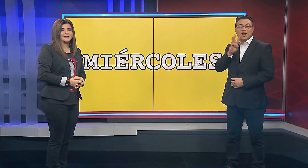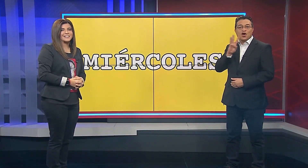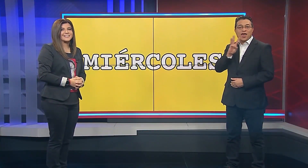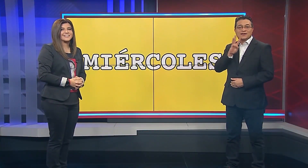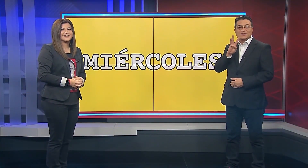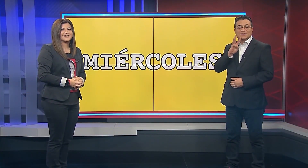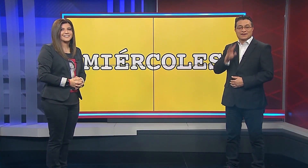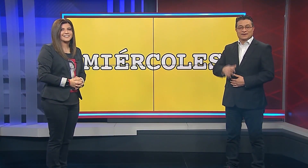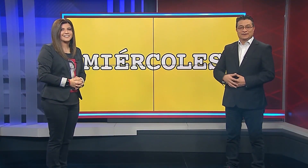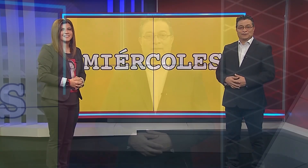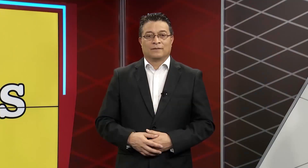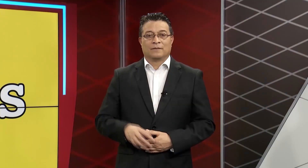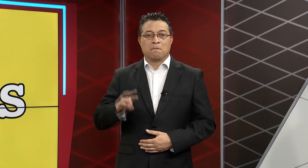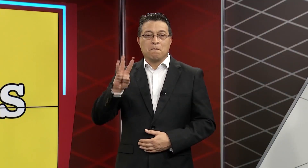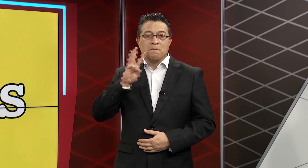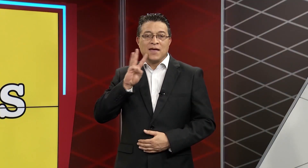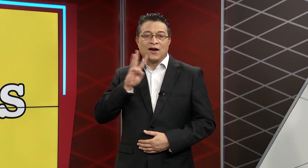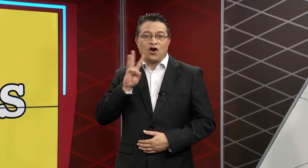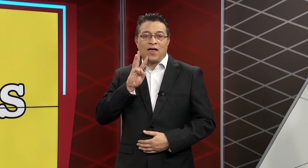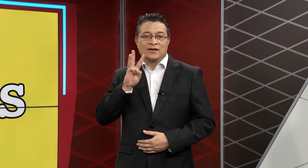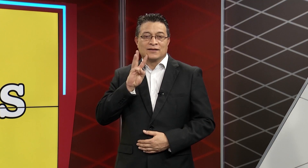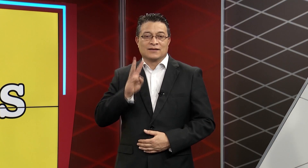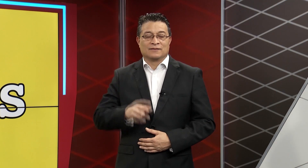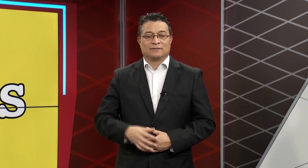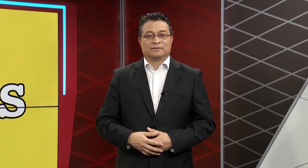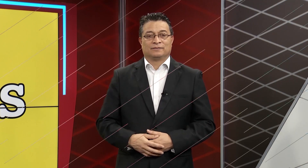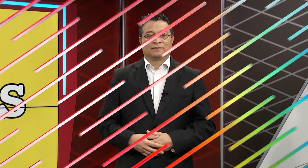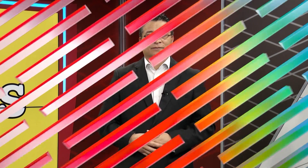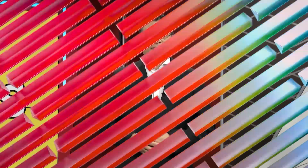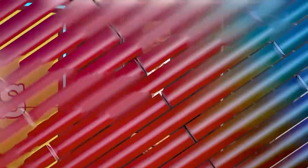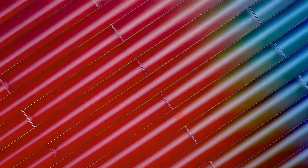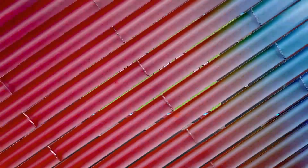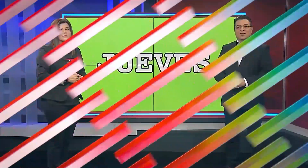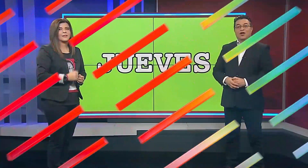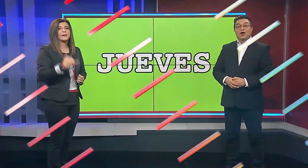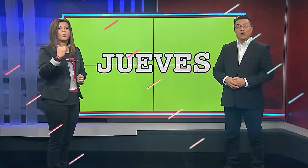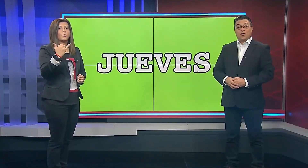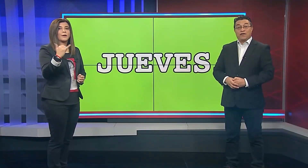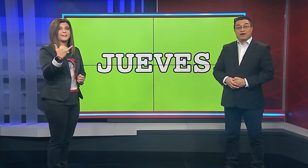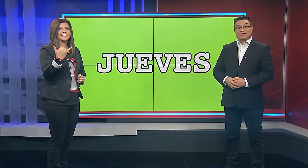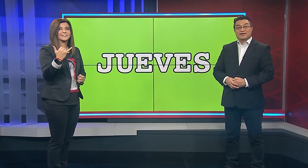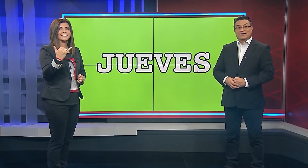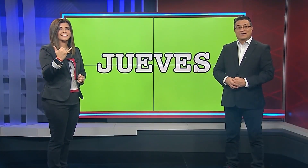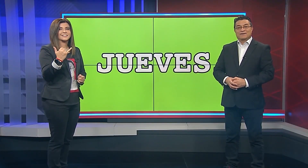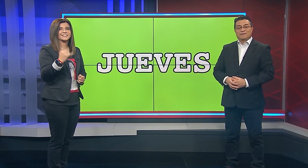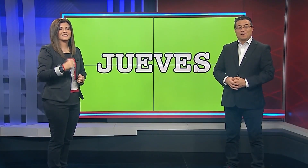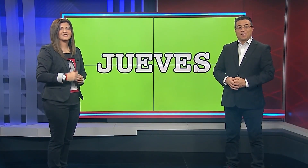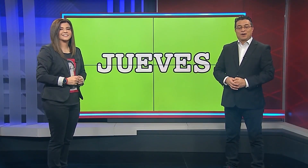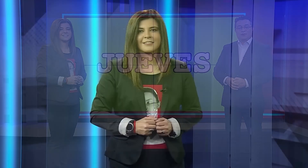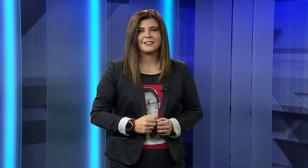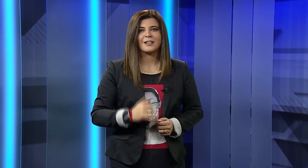Miércoles. Miércoles. Jueves.